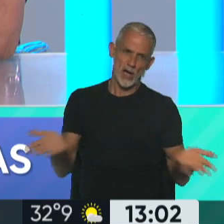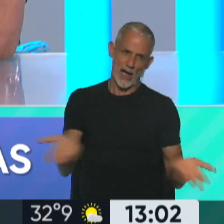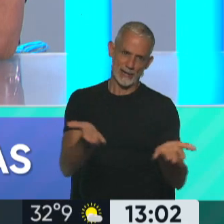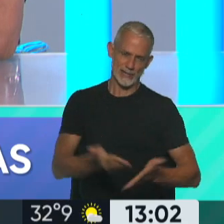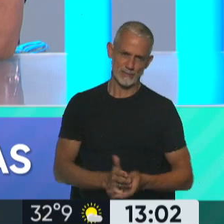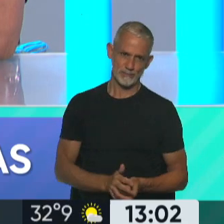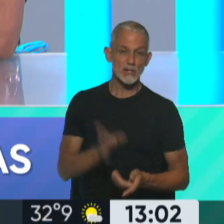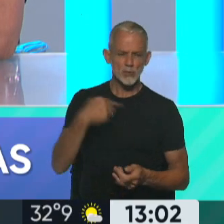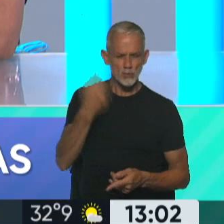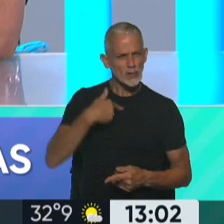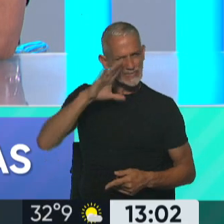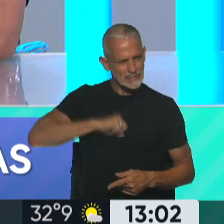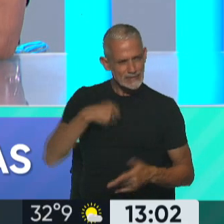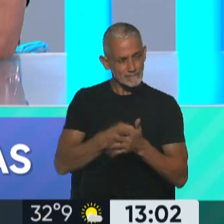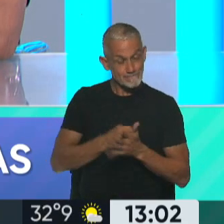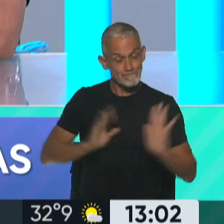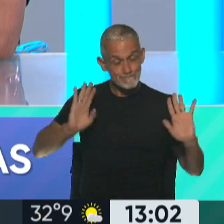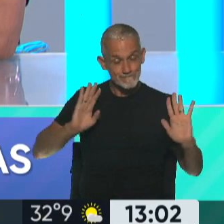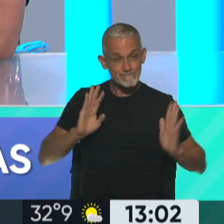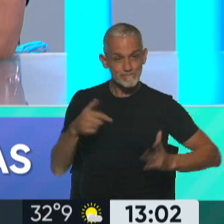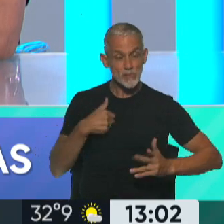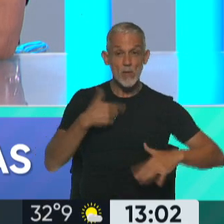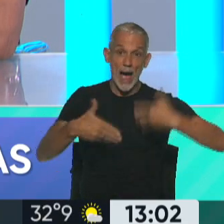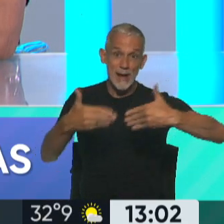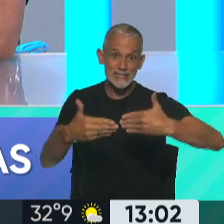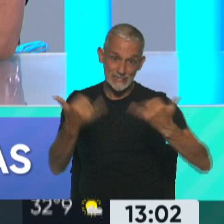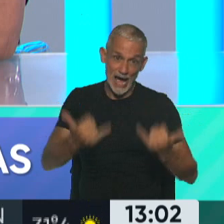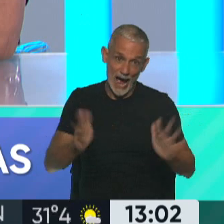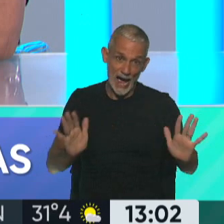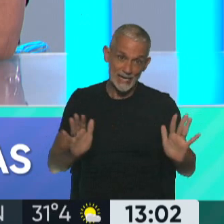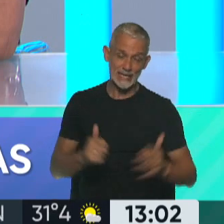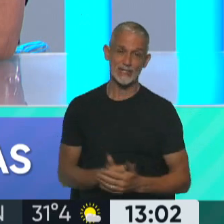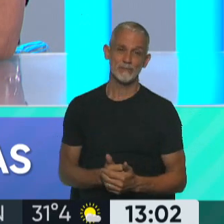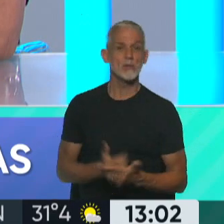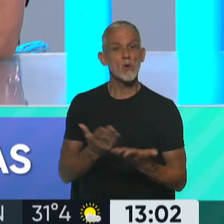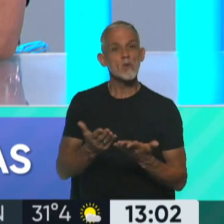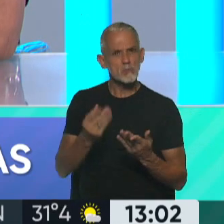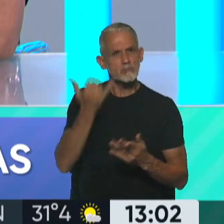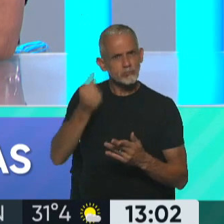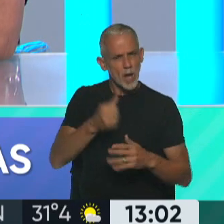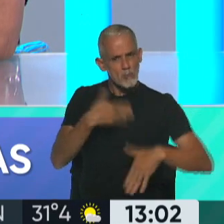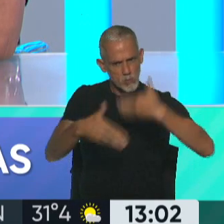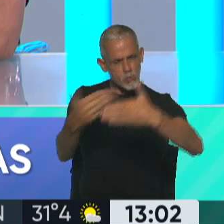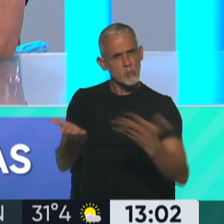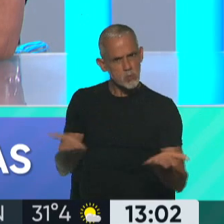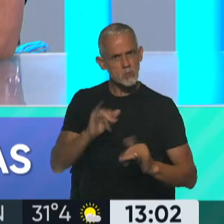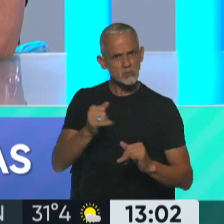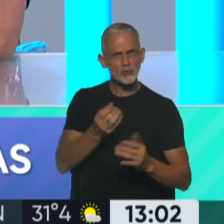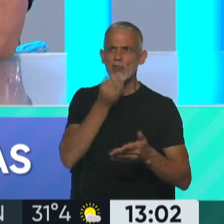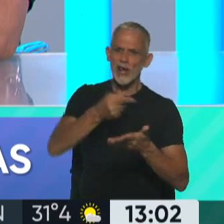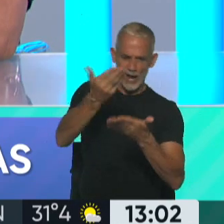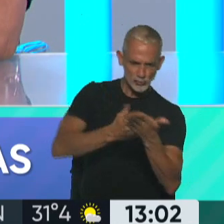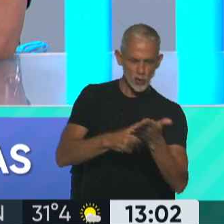Así que es nuestro desafío. Lo tomamos como avances, porque mucho se ha hecho al respecto, las declaraciones